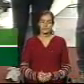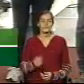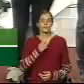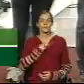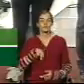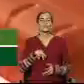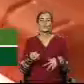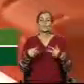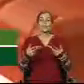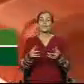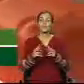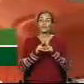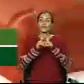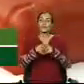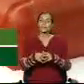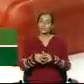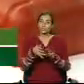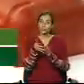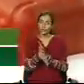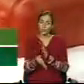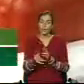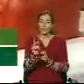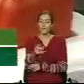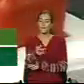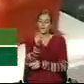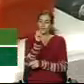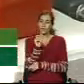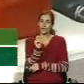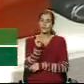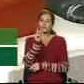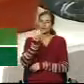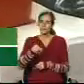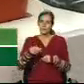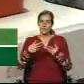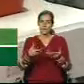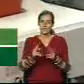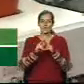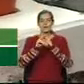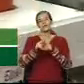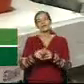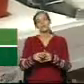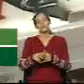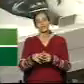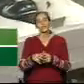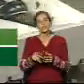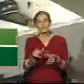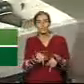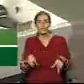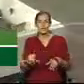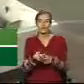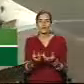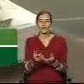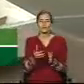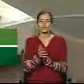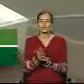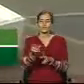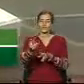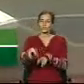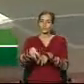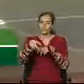Estamos entregando créditos en el área de pesca, estamos entregando créditos en el área de